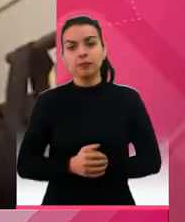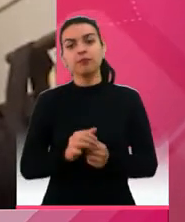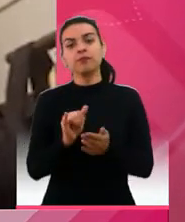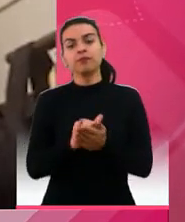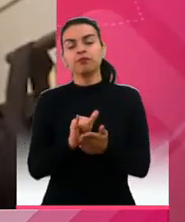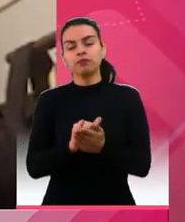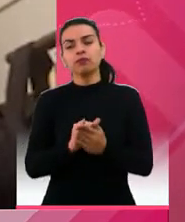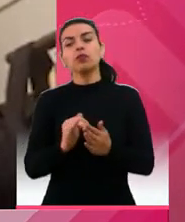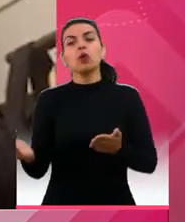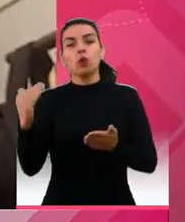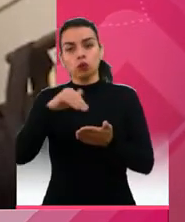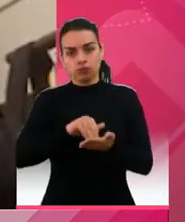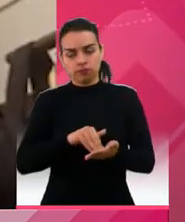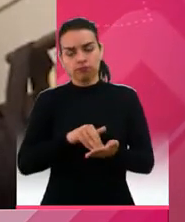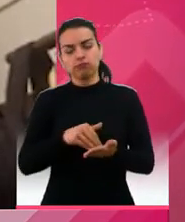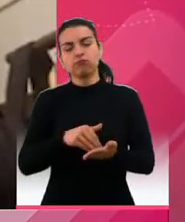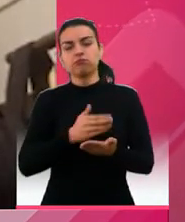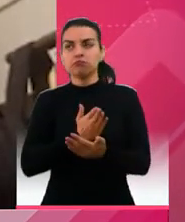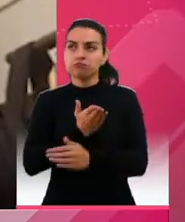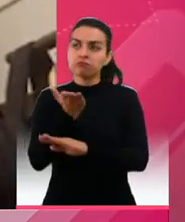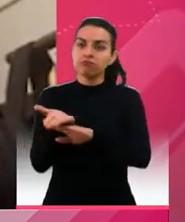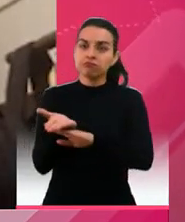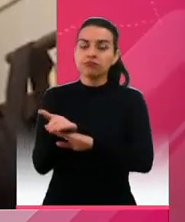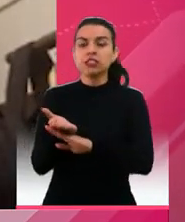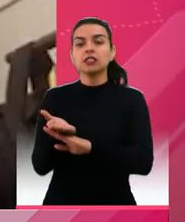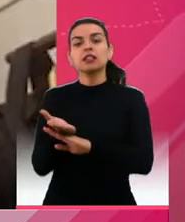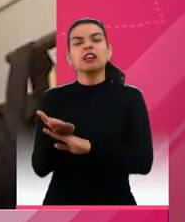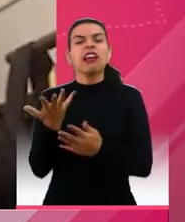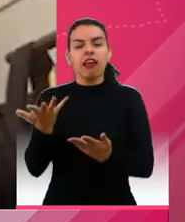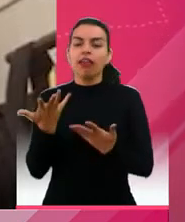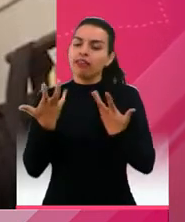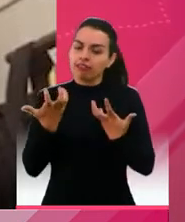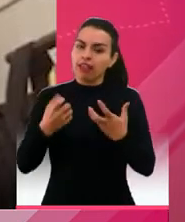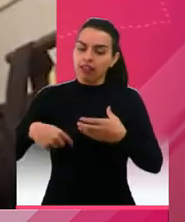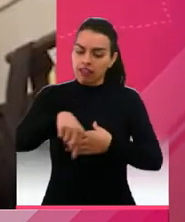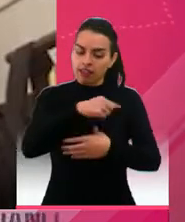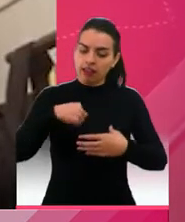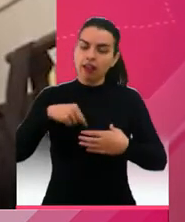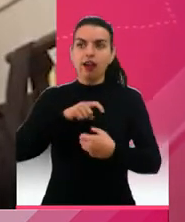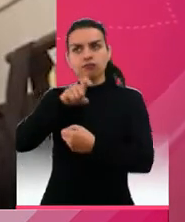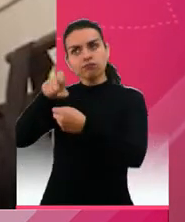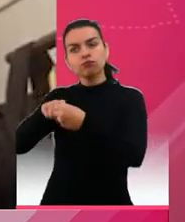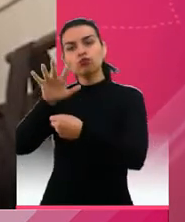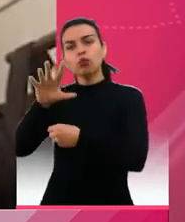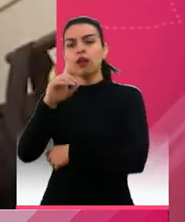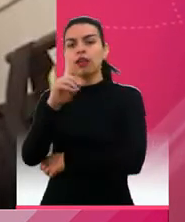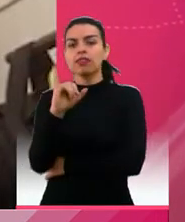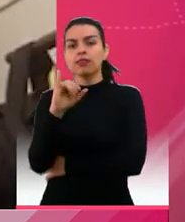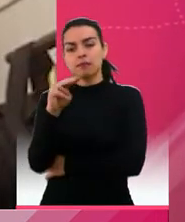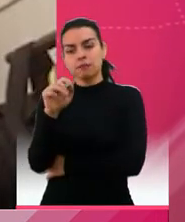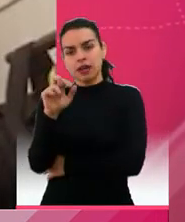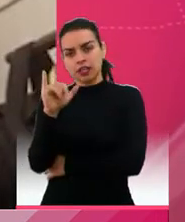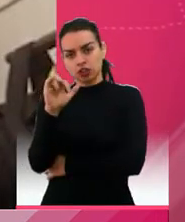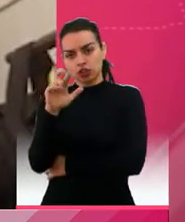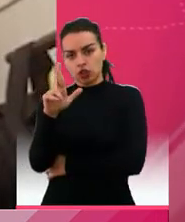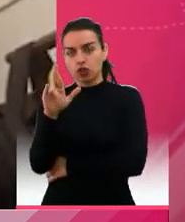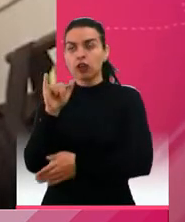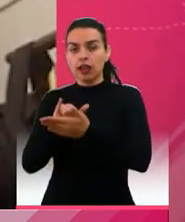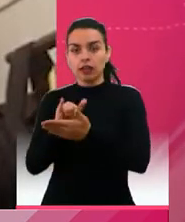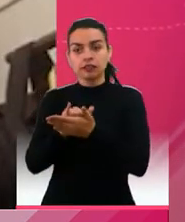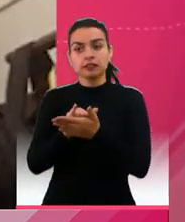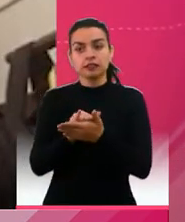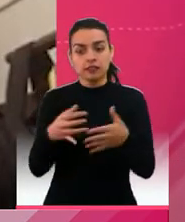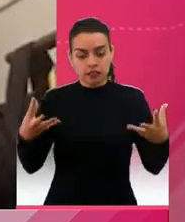nuevamente la solicitud de pertenecer como afiliados a la DIMAYOR y es nuestro anhelo. Creo que contamos con toda